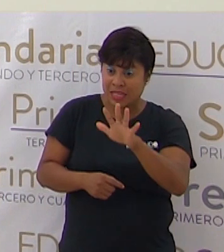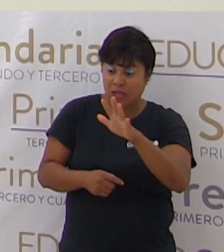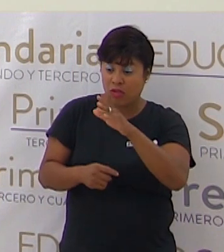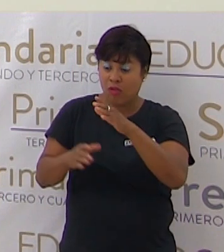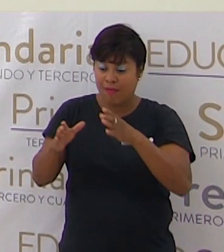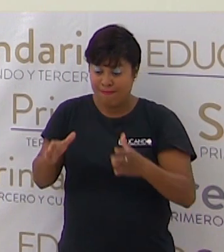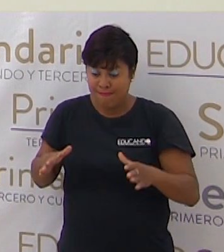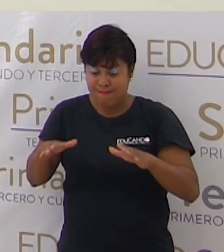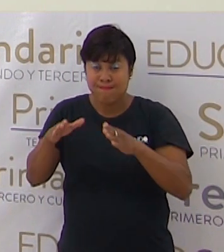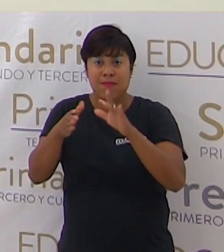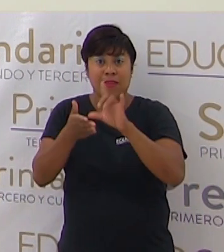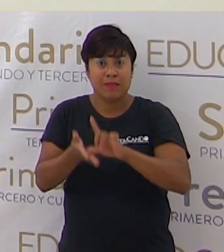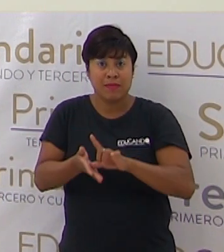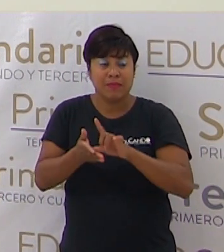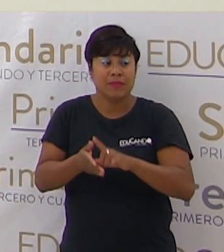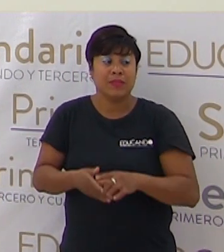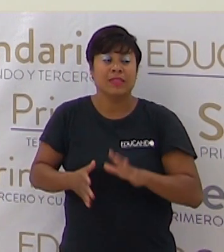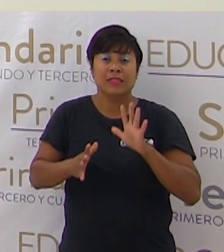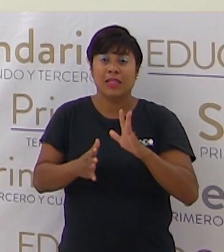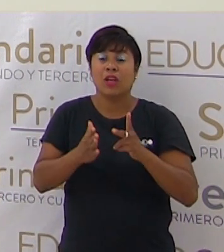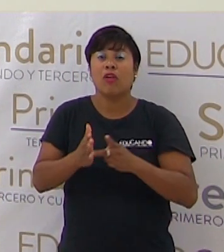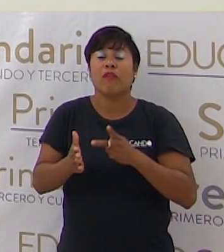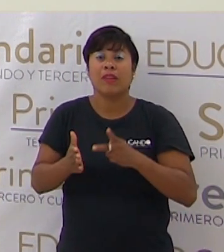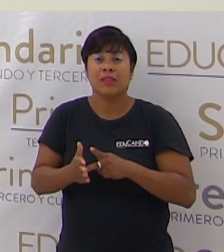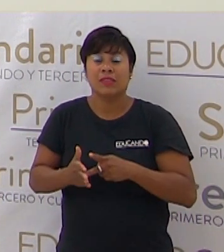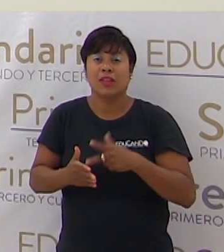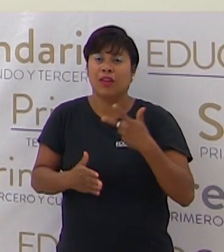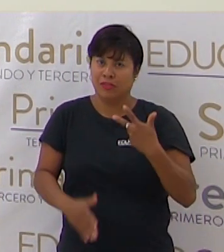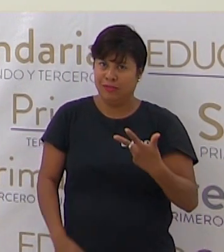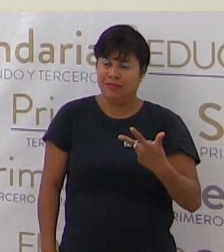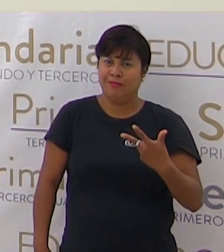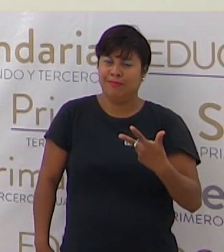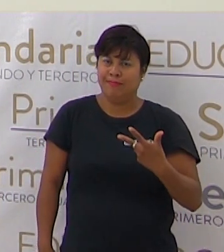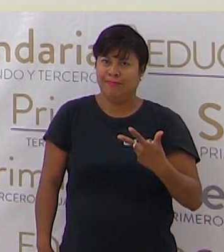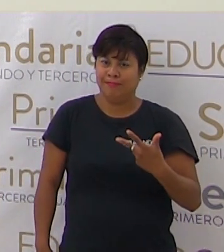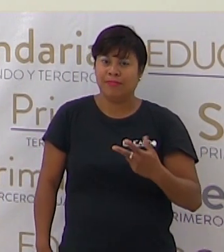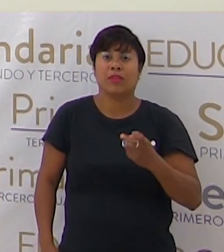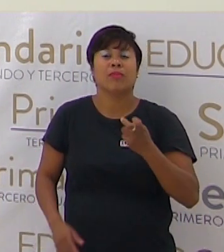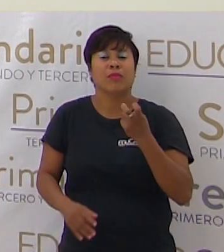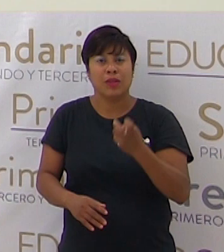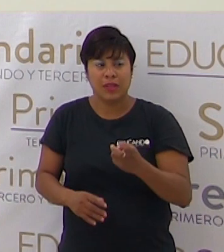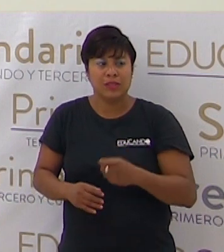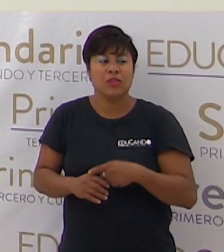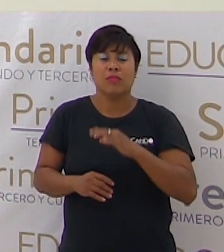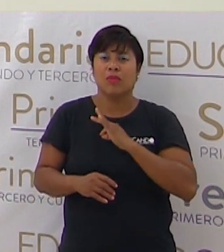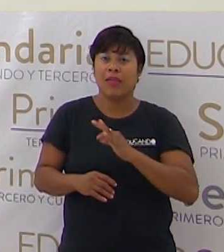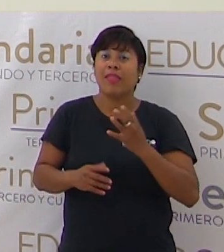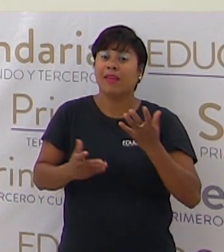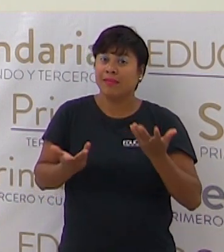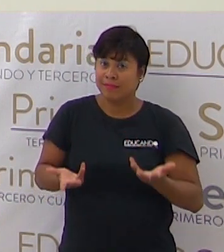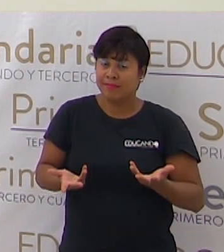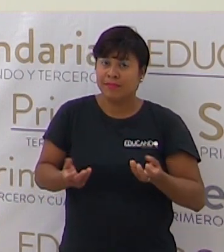estos serían 5 veces 8. Por lo tanto, me cabrían